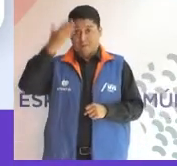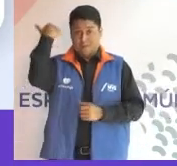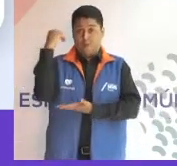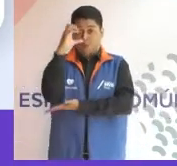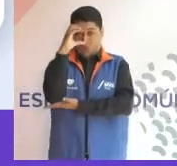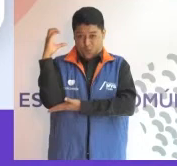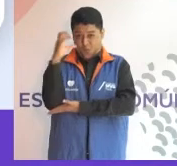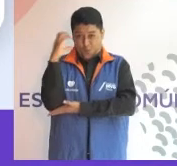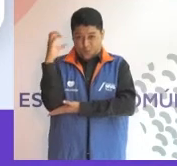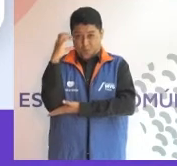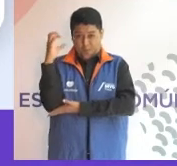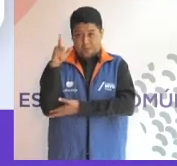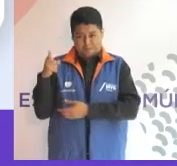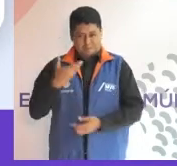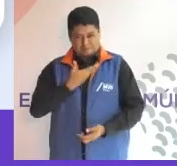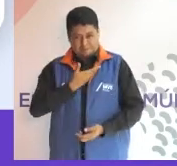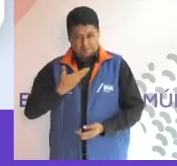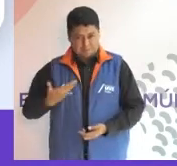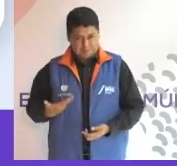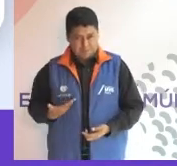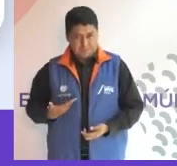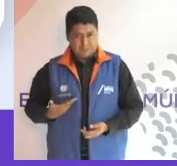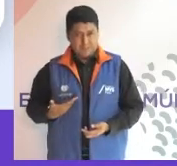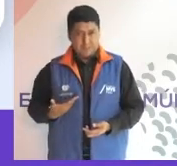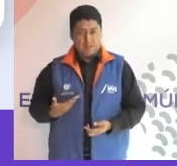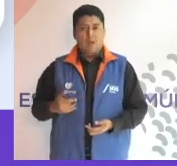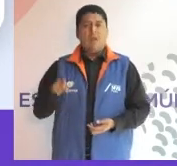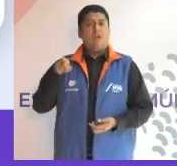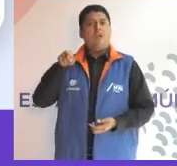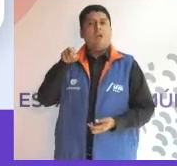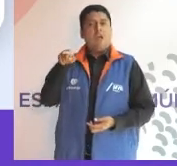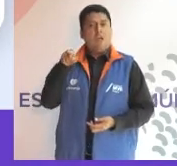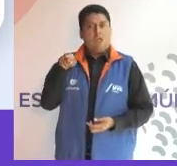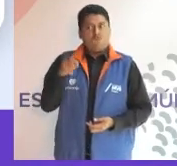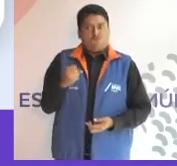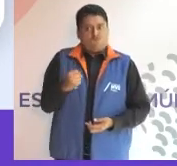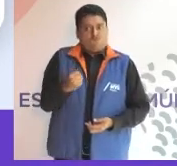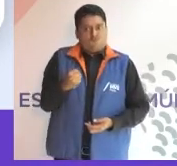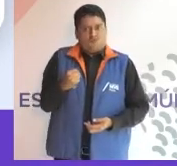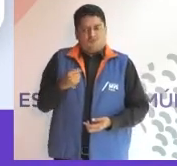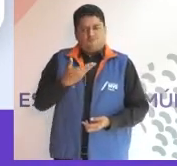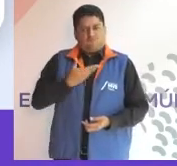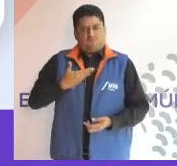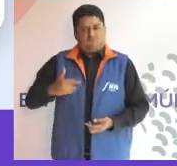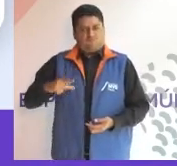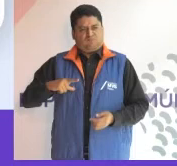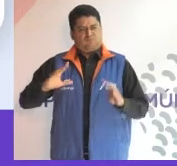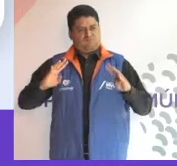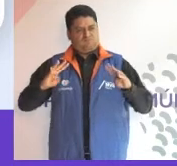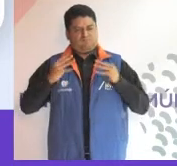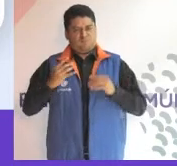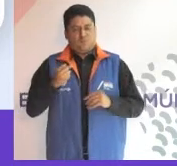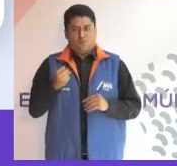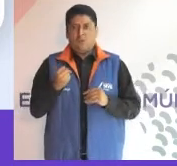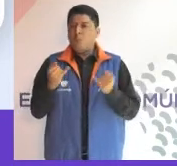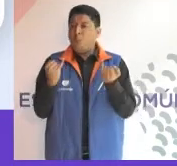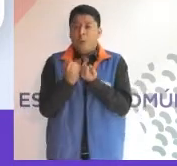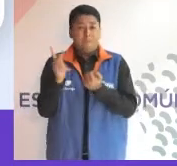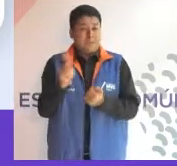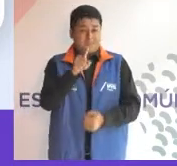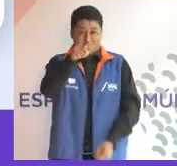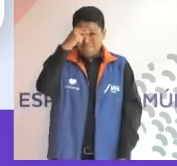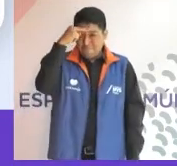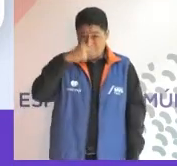mismas características de populismo, de caudillismo, en fin, que ustedes pueden estar teniendo ahora, y que